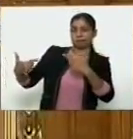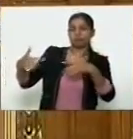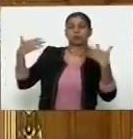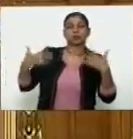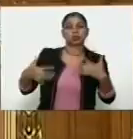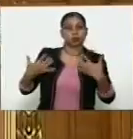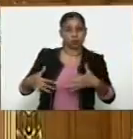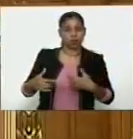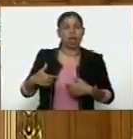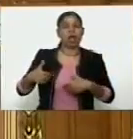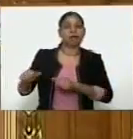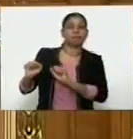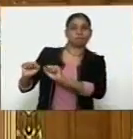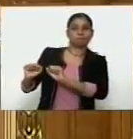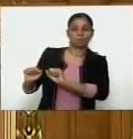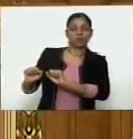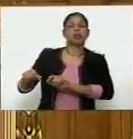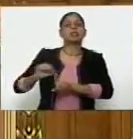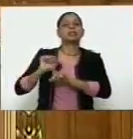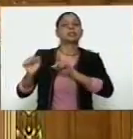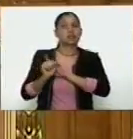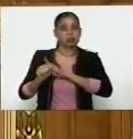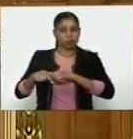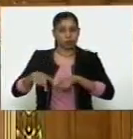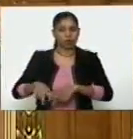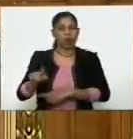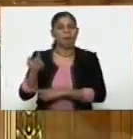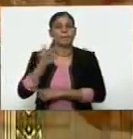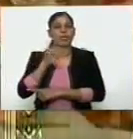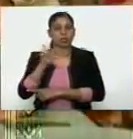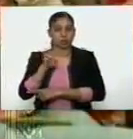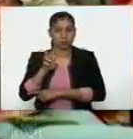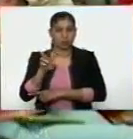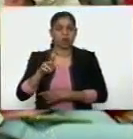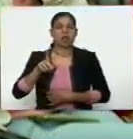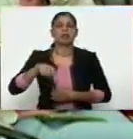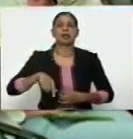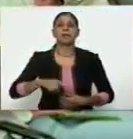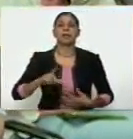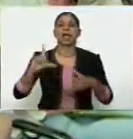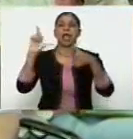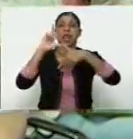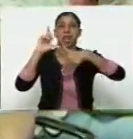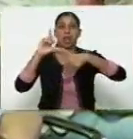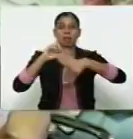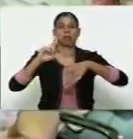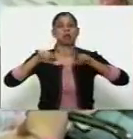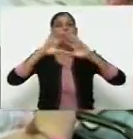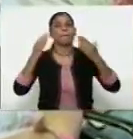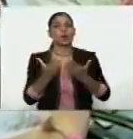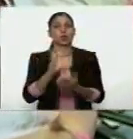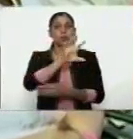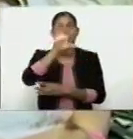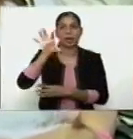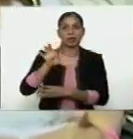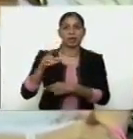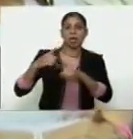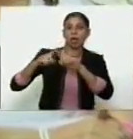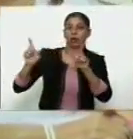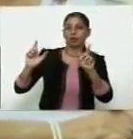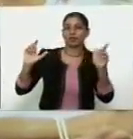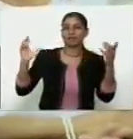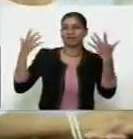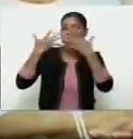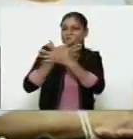imperio-humanidad, que es lo que rige la situación, no solamente de Venezuela, sino de la región y del mundo. Y la otra contradicción es